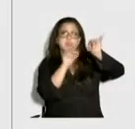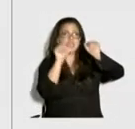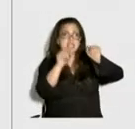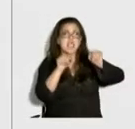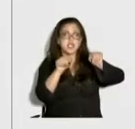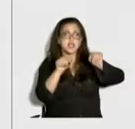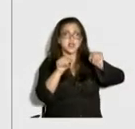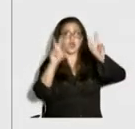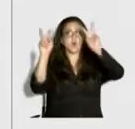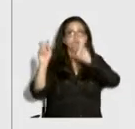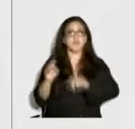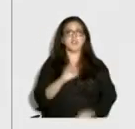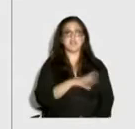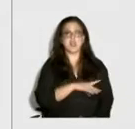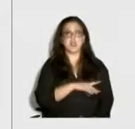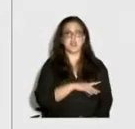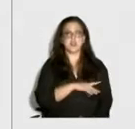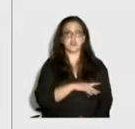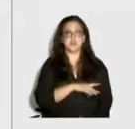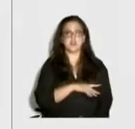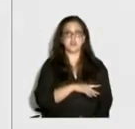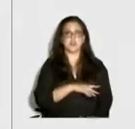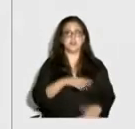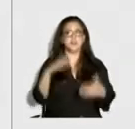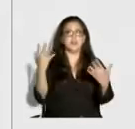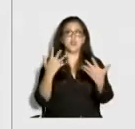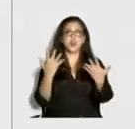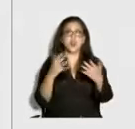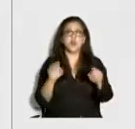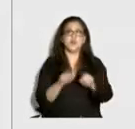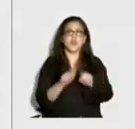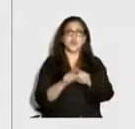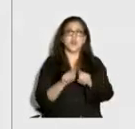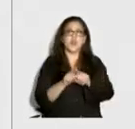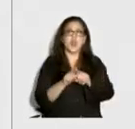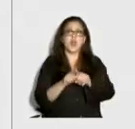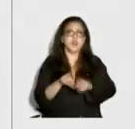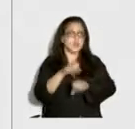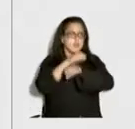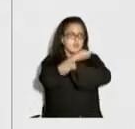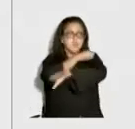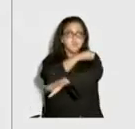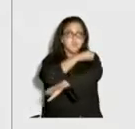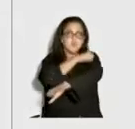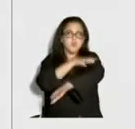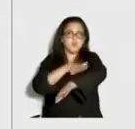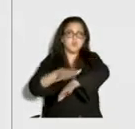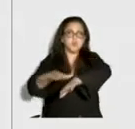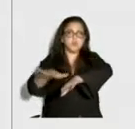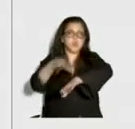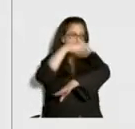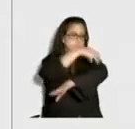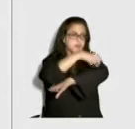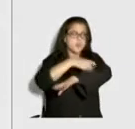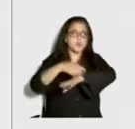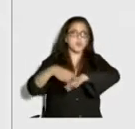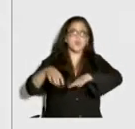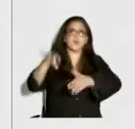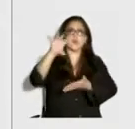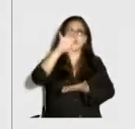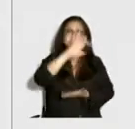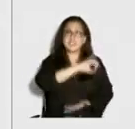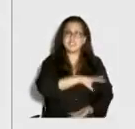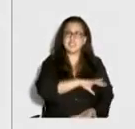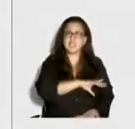cromosoma típicamente chileno. ¿Y cómo se distribuyen a lo largo de las distintas ciudades estos componentes ancestrales?